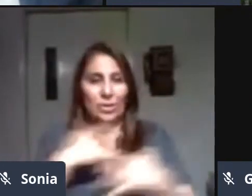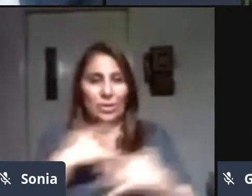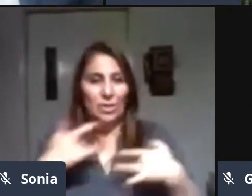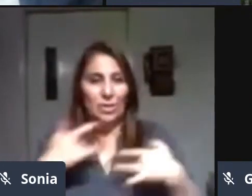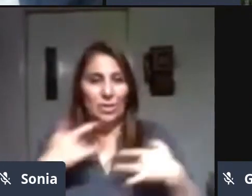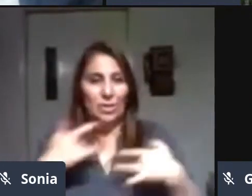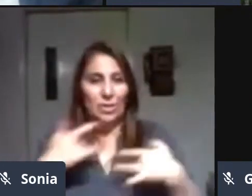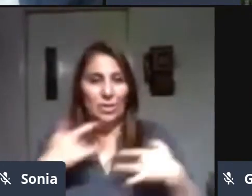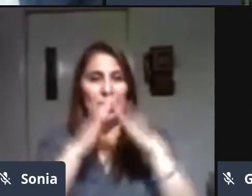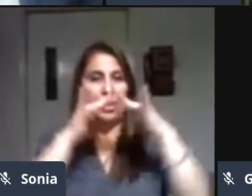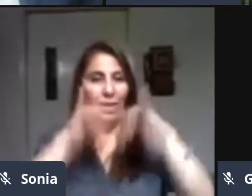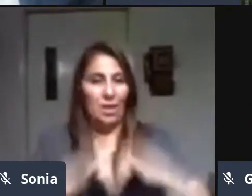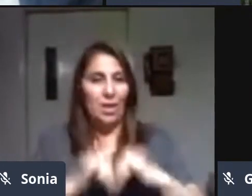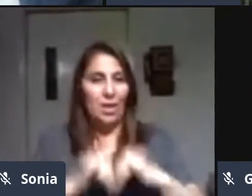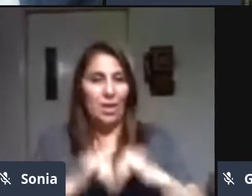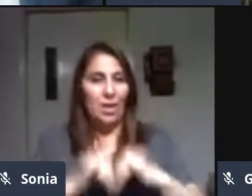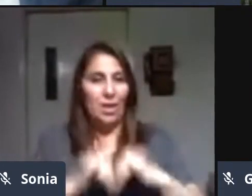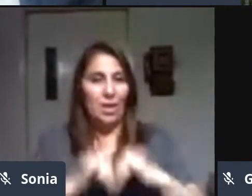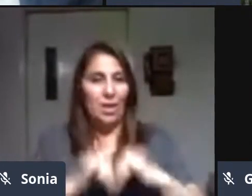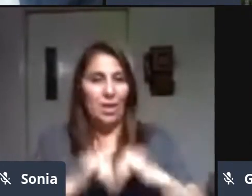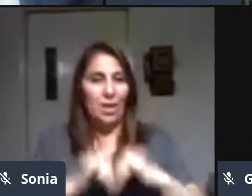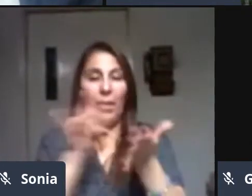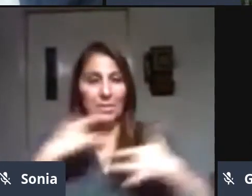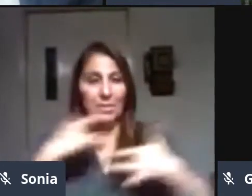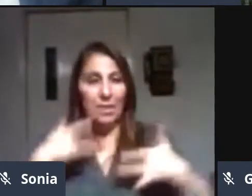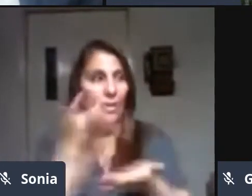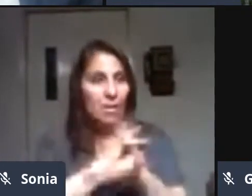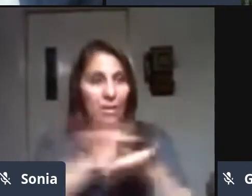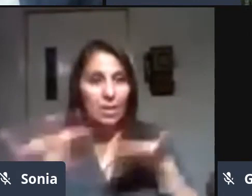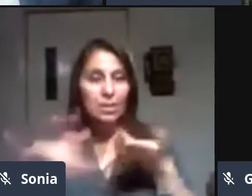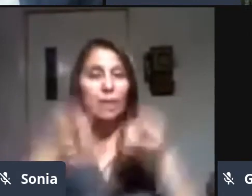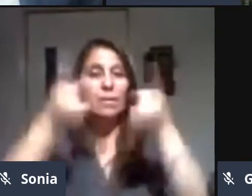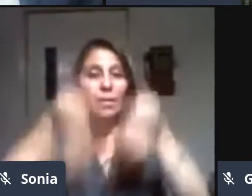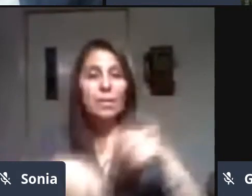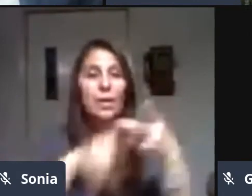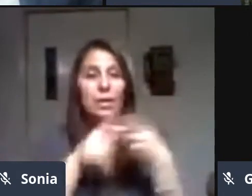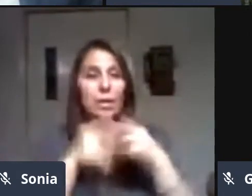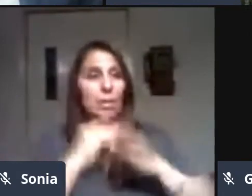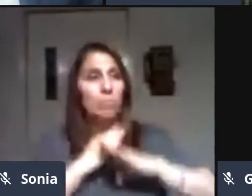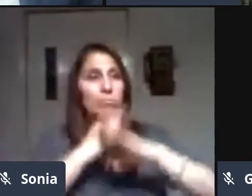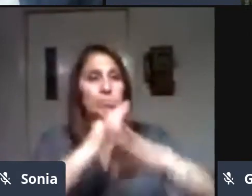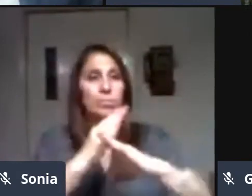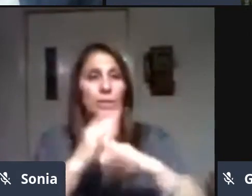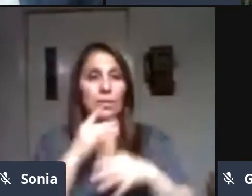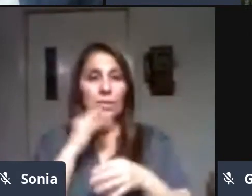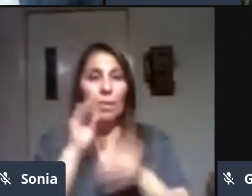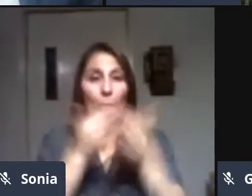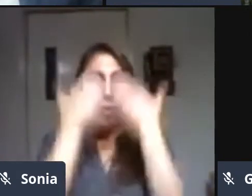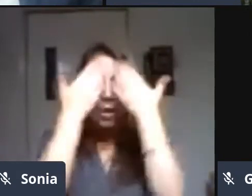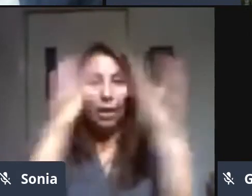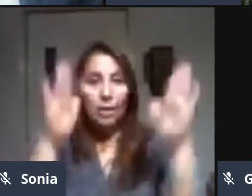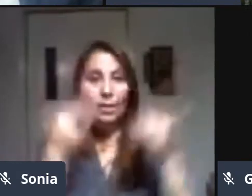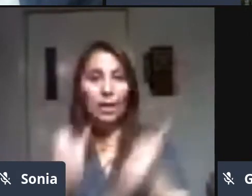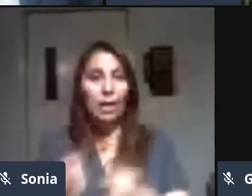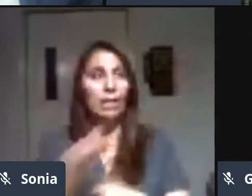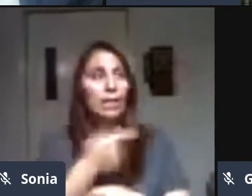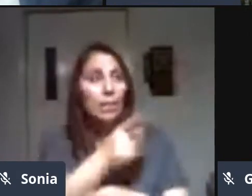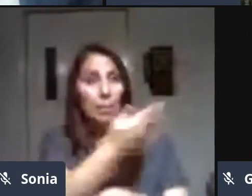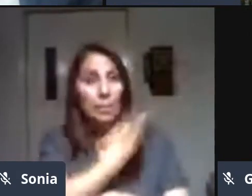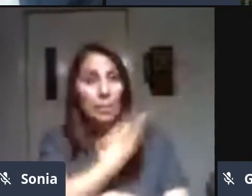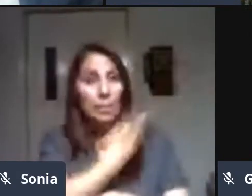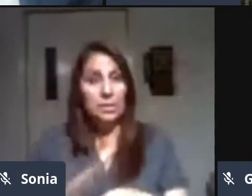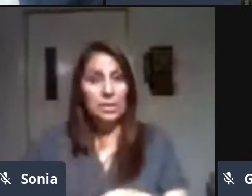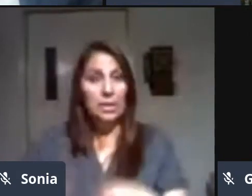esta revisión de la seguridad democrática que nos ha traído el gobierno de edu que creo que hay tres cosas que nos deja